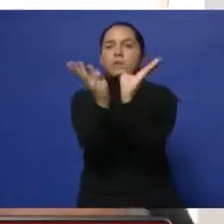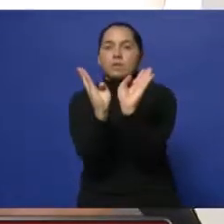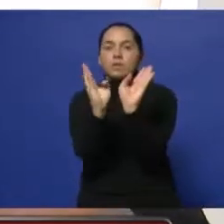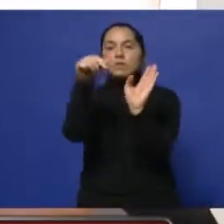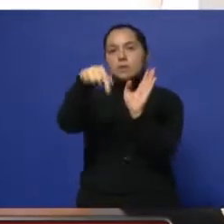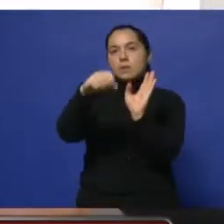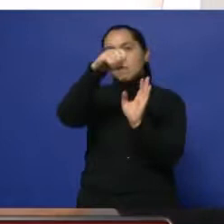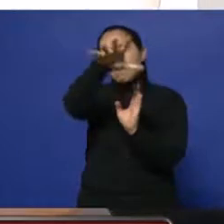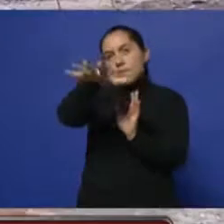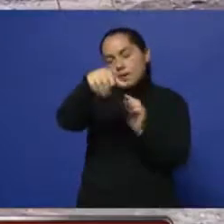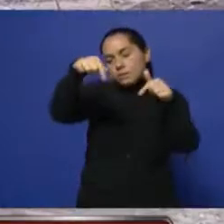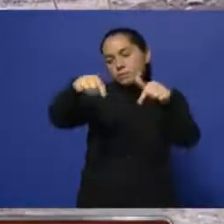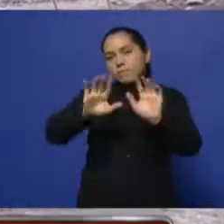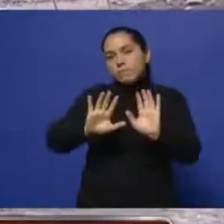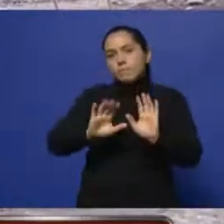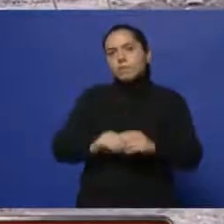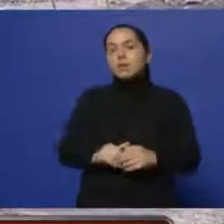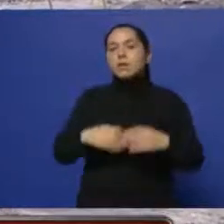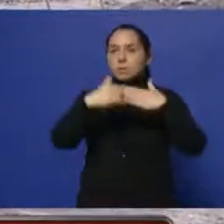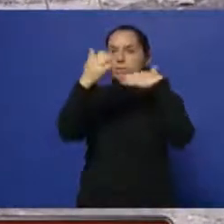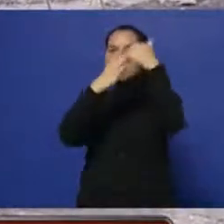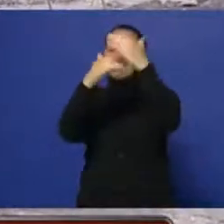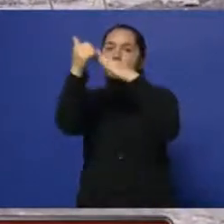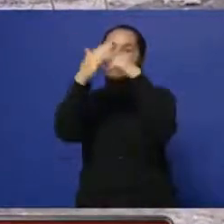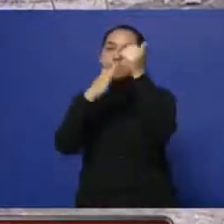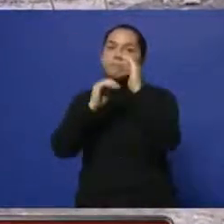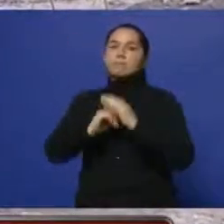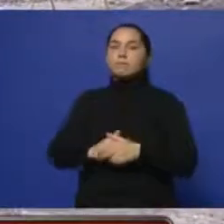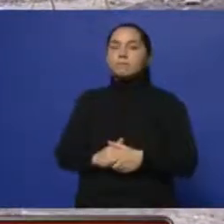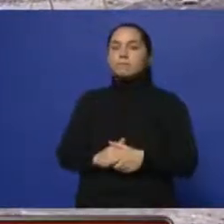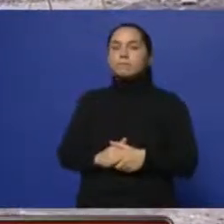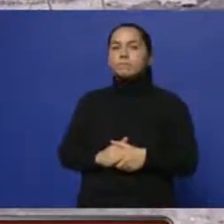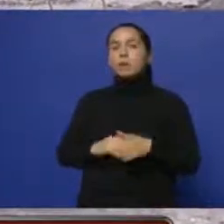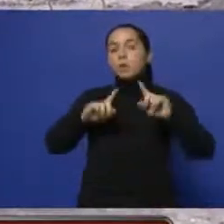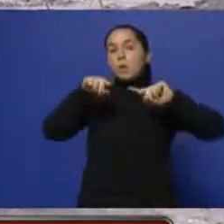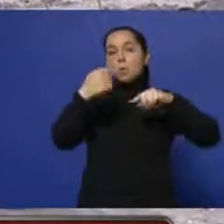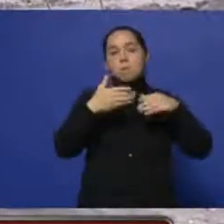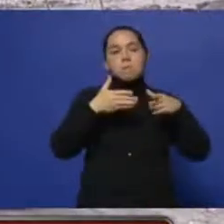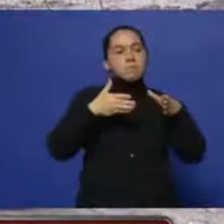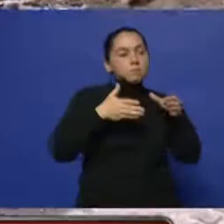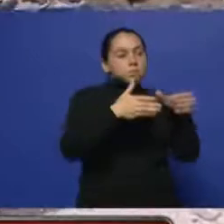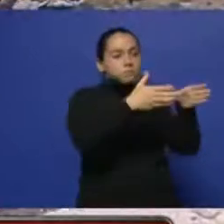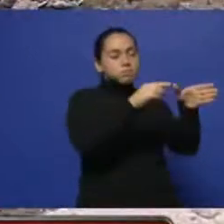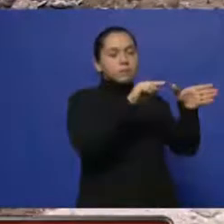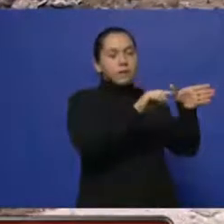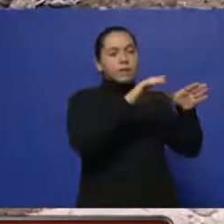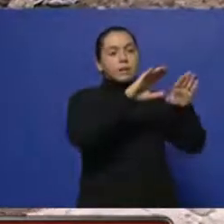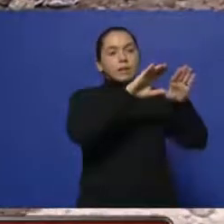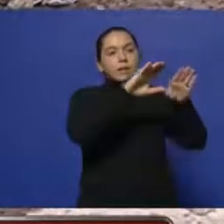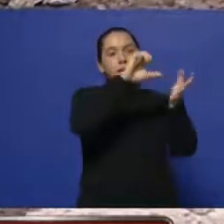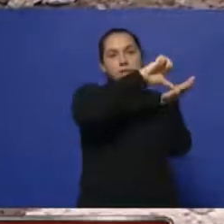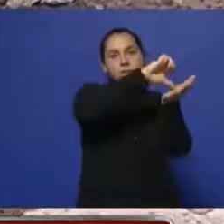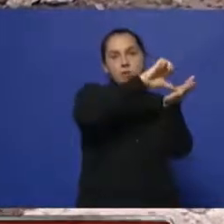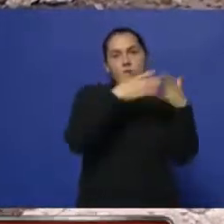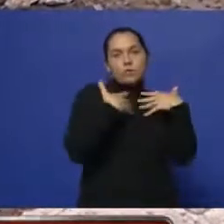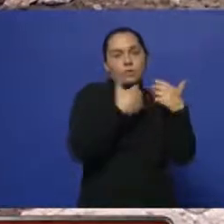se ha trabajado sobre las fundaciones y se está construyendo. Por un lado, vamos a tener un ala destinada a un nuevo centro de salud, un centro